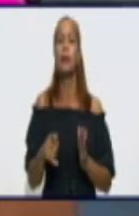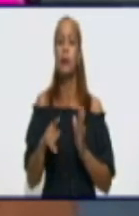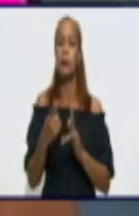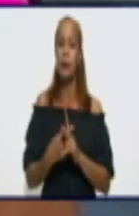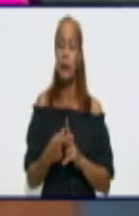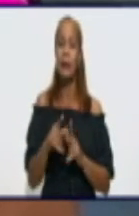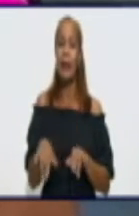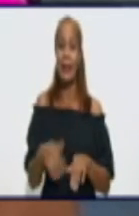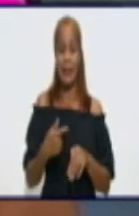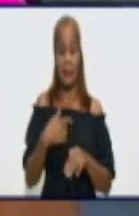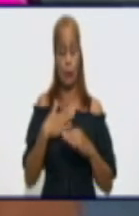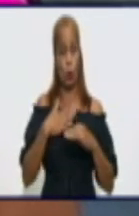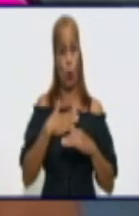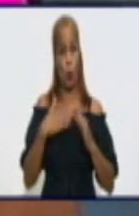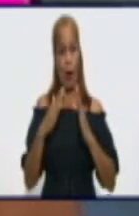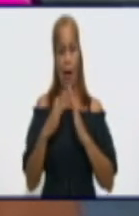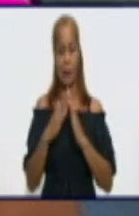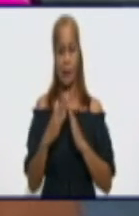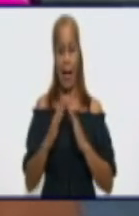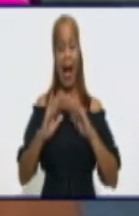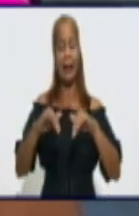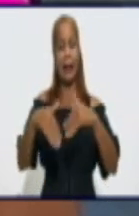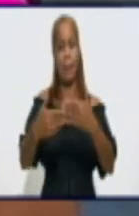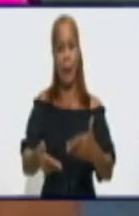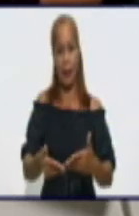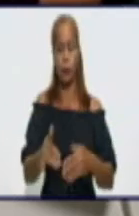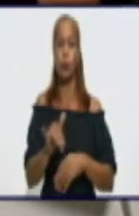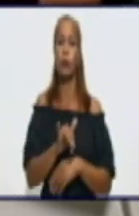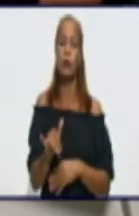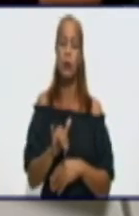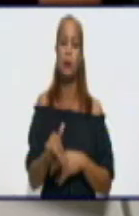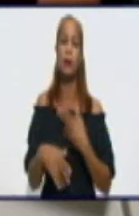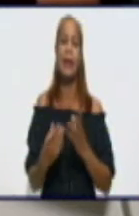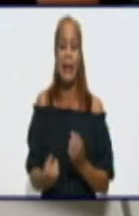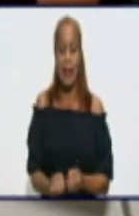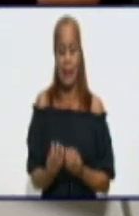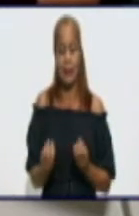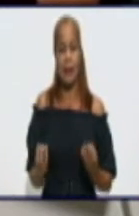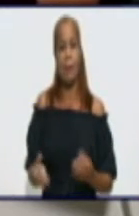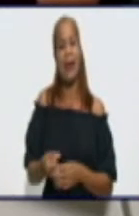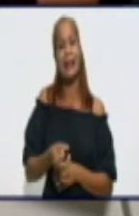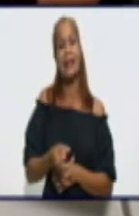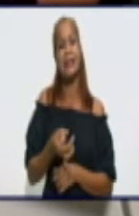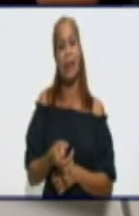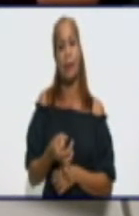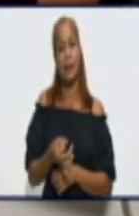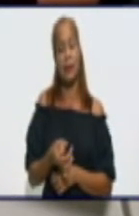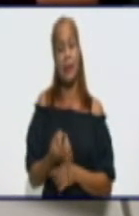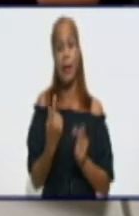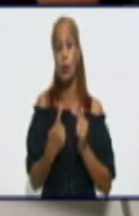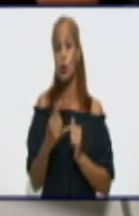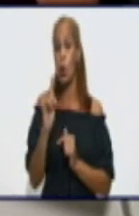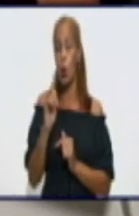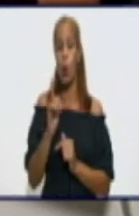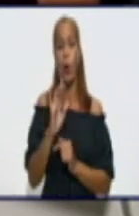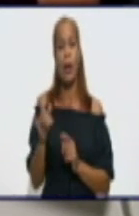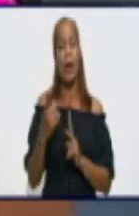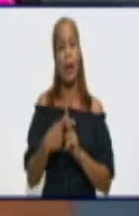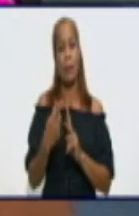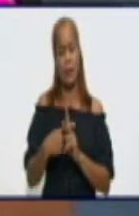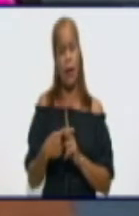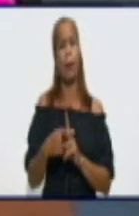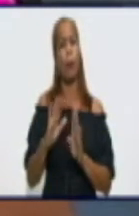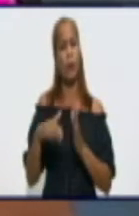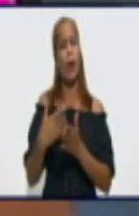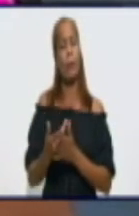sus huertos y desde sus parcelas la siembra de semillas, sobre todo en Bayamo. En otros municipios lo vamos